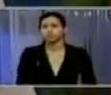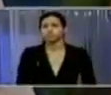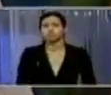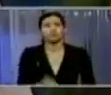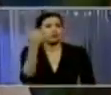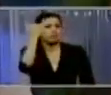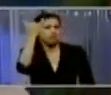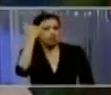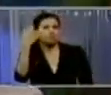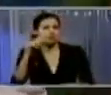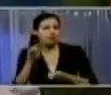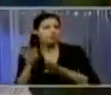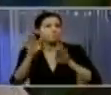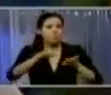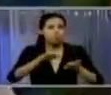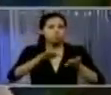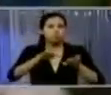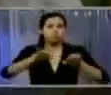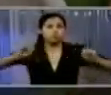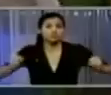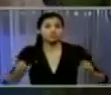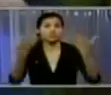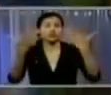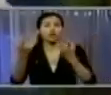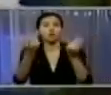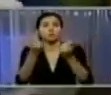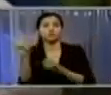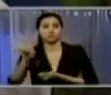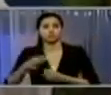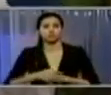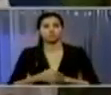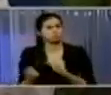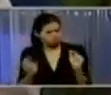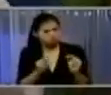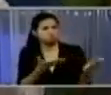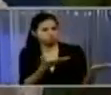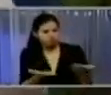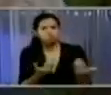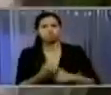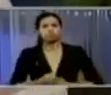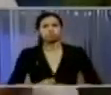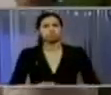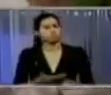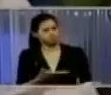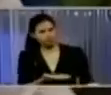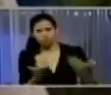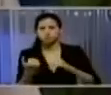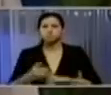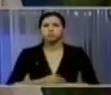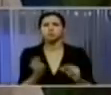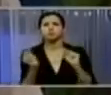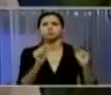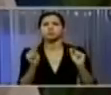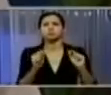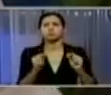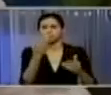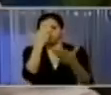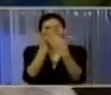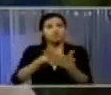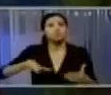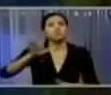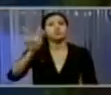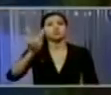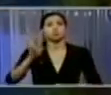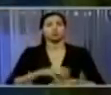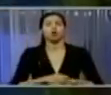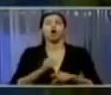iniciativas para apoyar la recuperación económica del país, discutámosla, de cara al país, de cara al país. Y otros